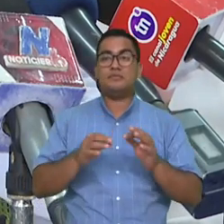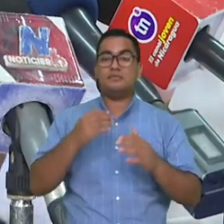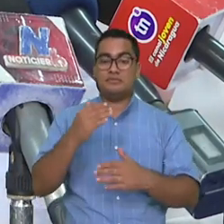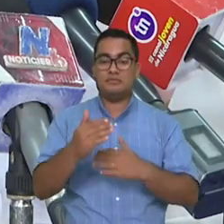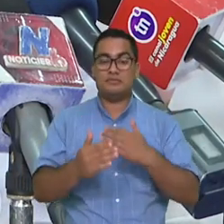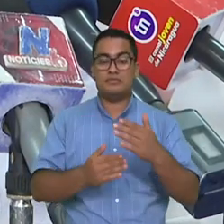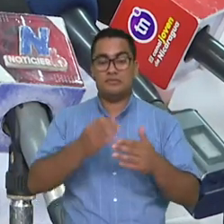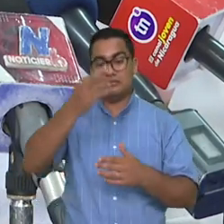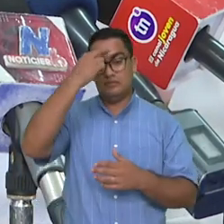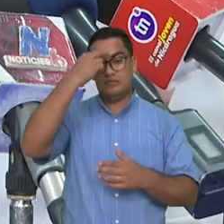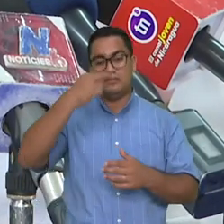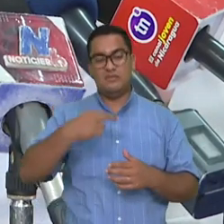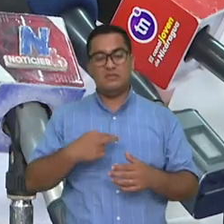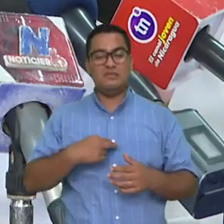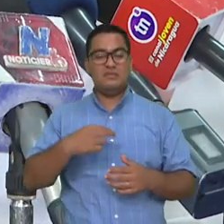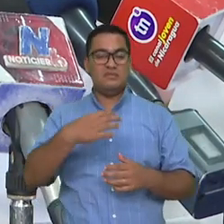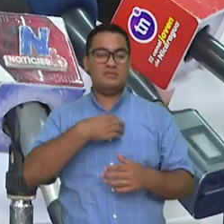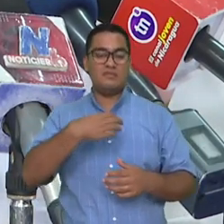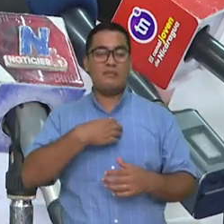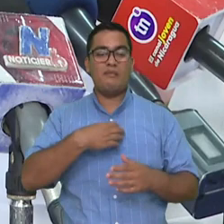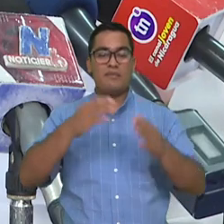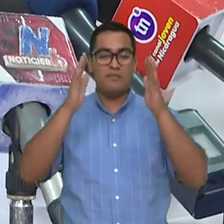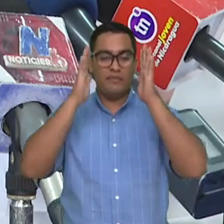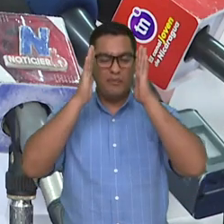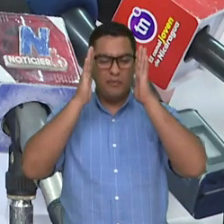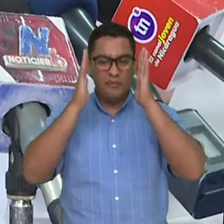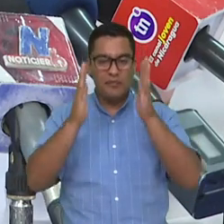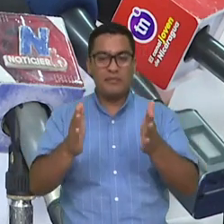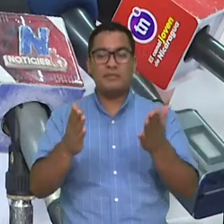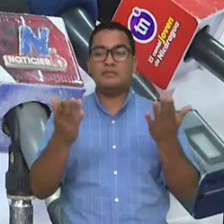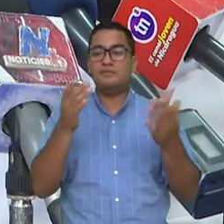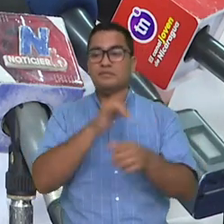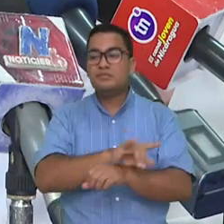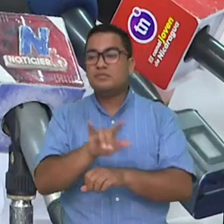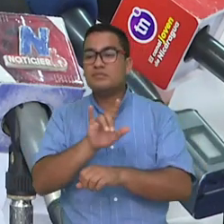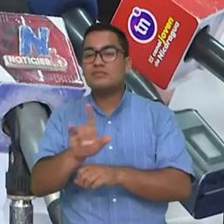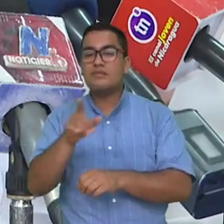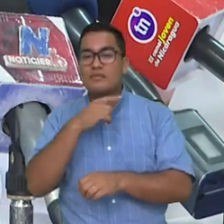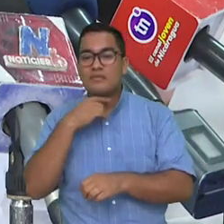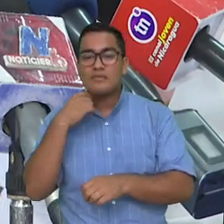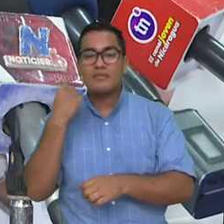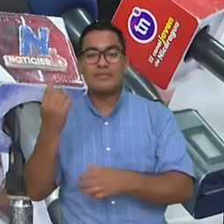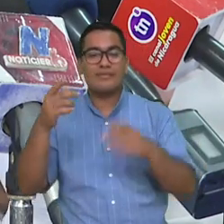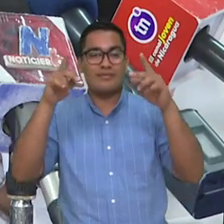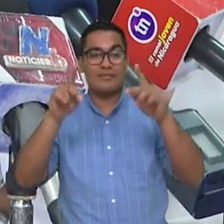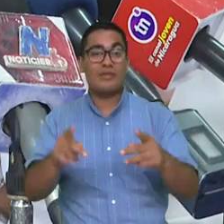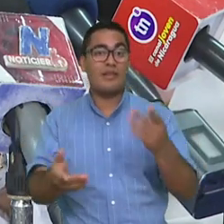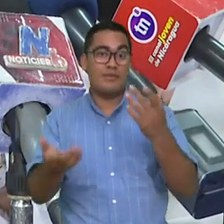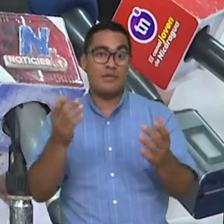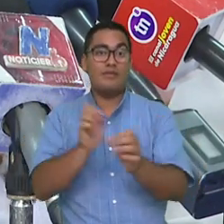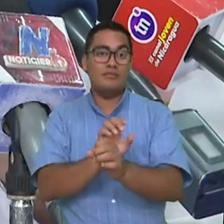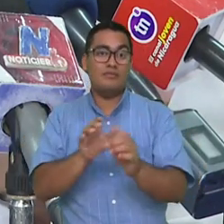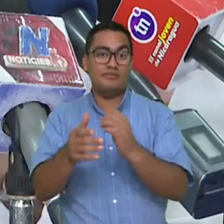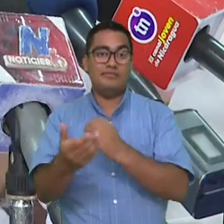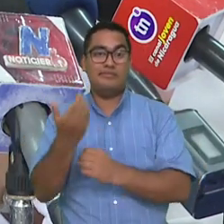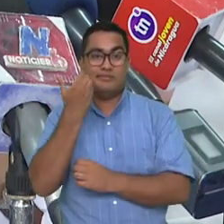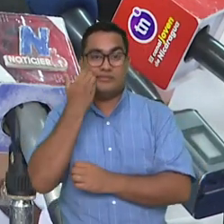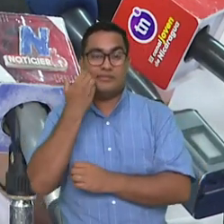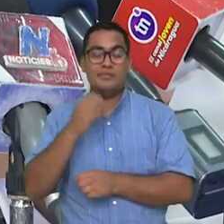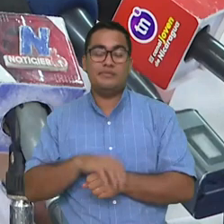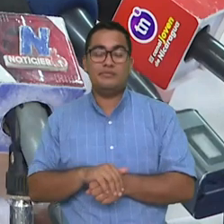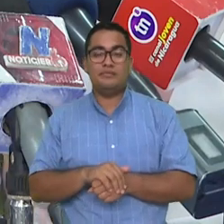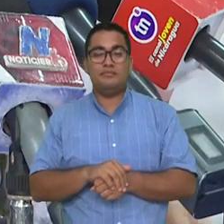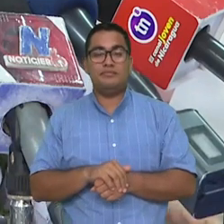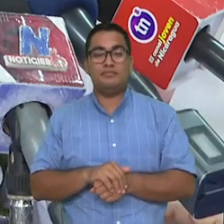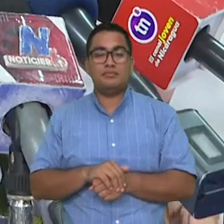la responsabilidad en su proceso de atención para la búsqueda e identificación de personas que puedan tener. Entonces, aquí